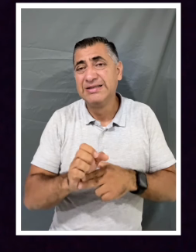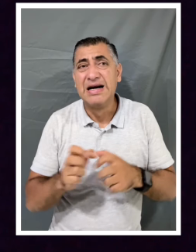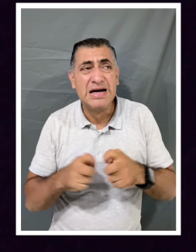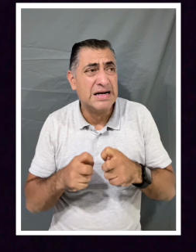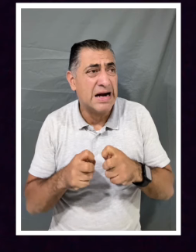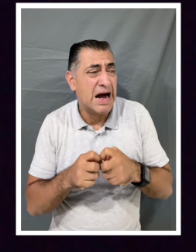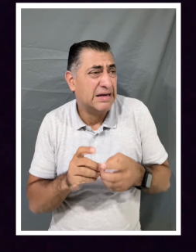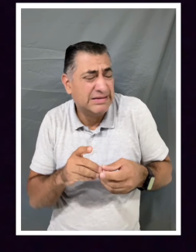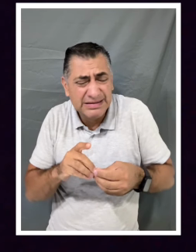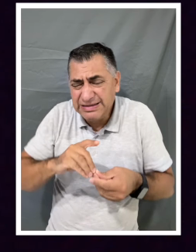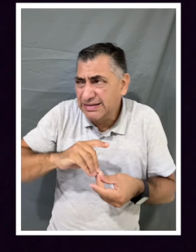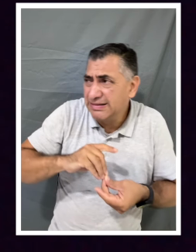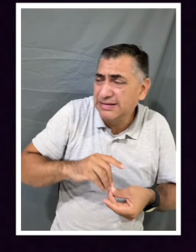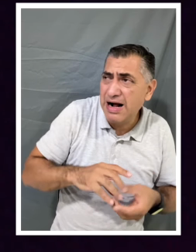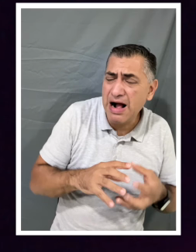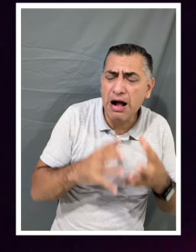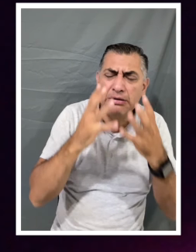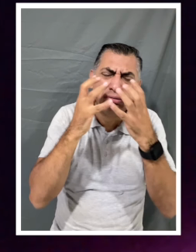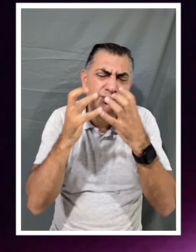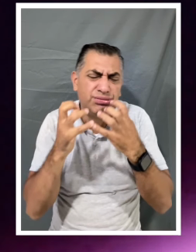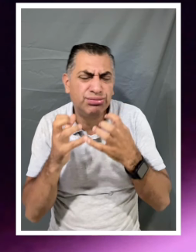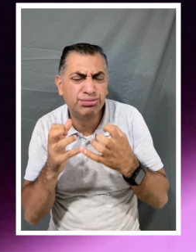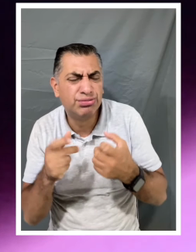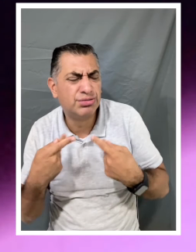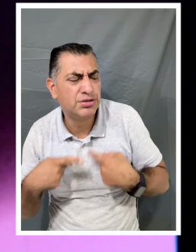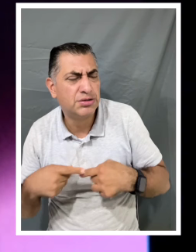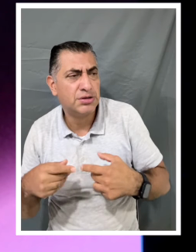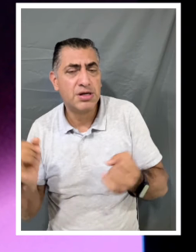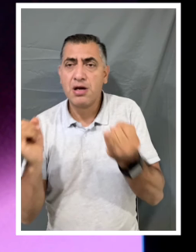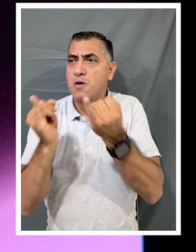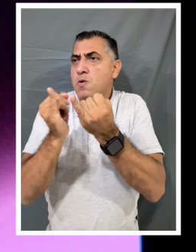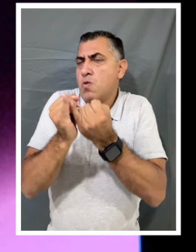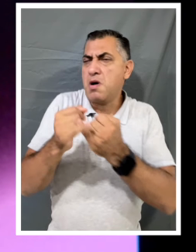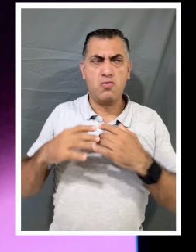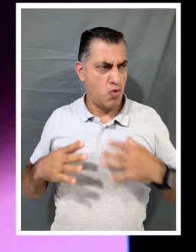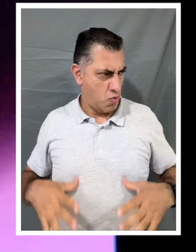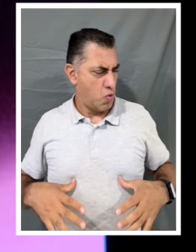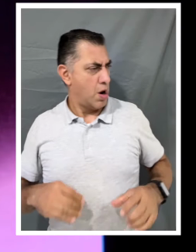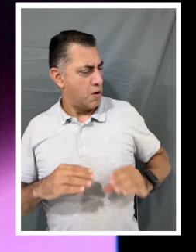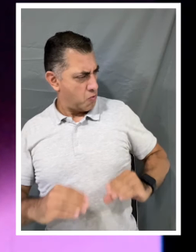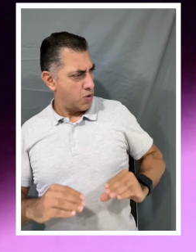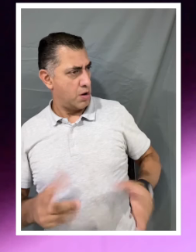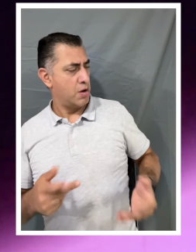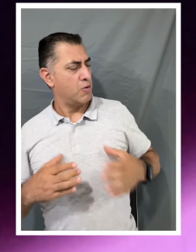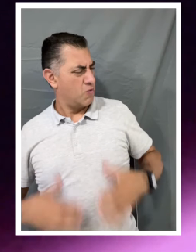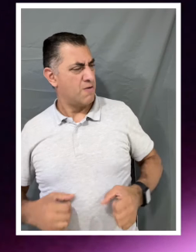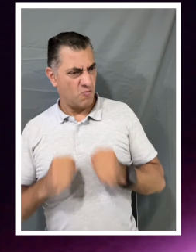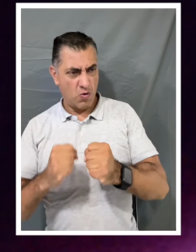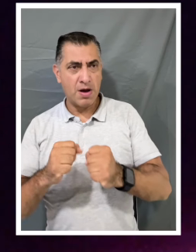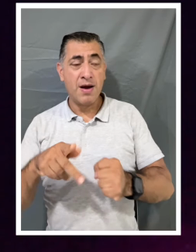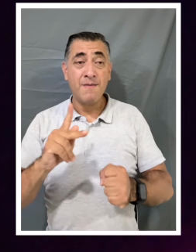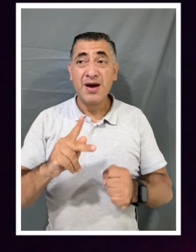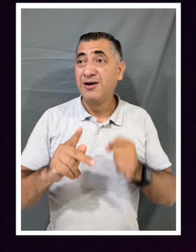ansiedad tristeza depresión y y baja autoestima en las personas que igual y sí se cuidaban que tenían cuerpos sanos cuerpos